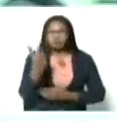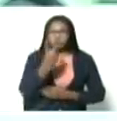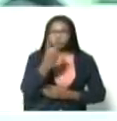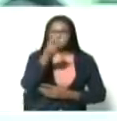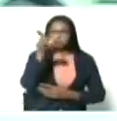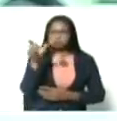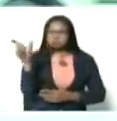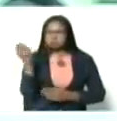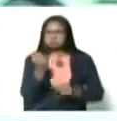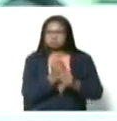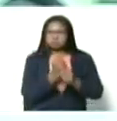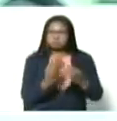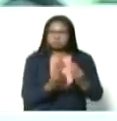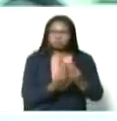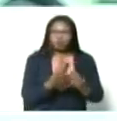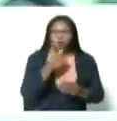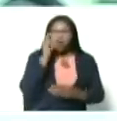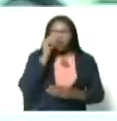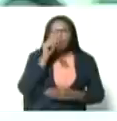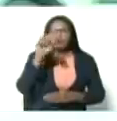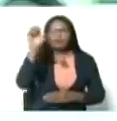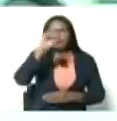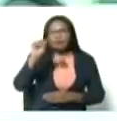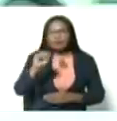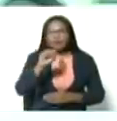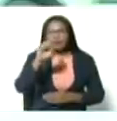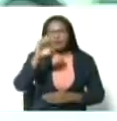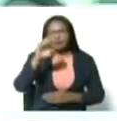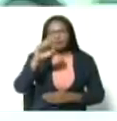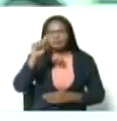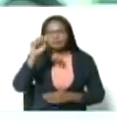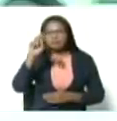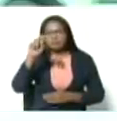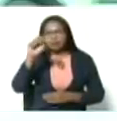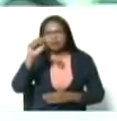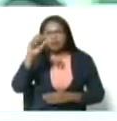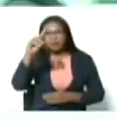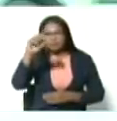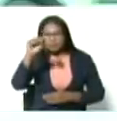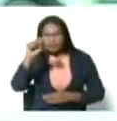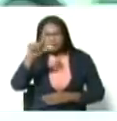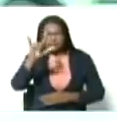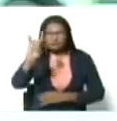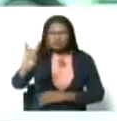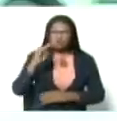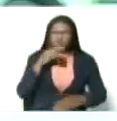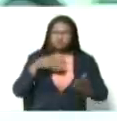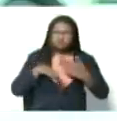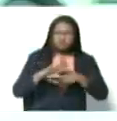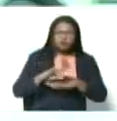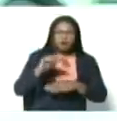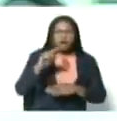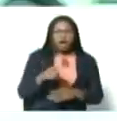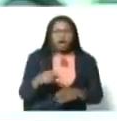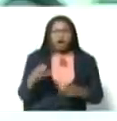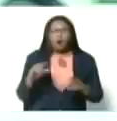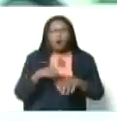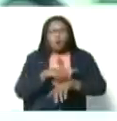operadores, Estrada y yo, y ese lunes, bueno, nosotros salimos de aquí a las